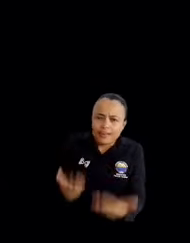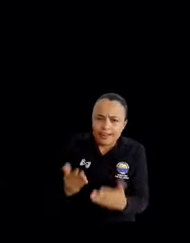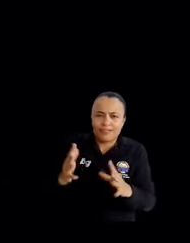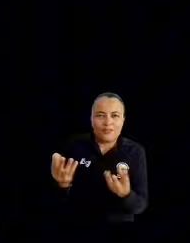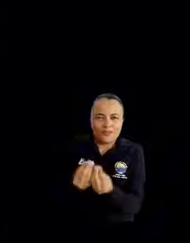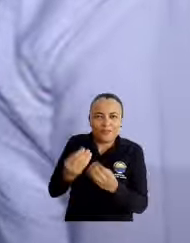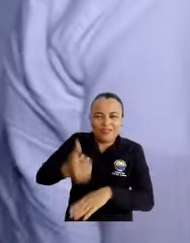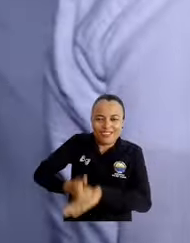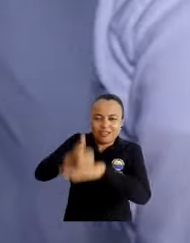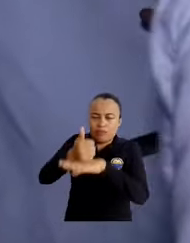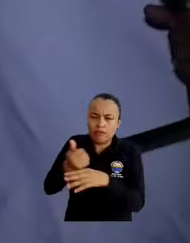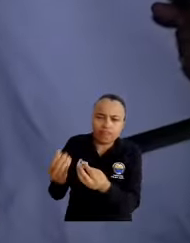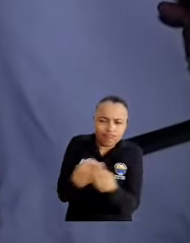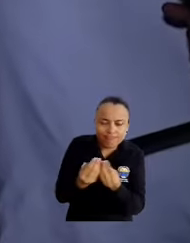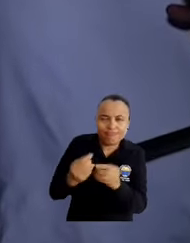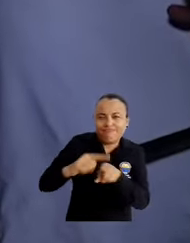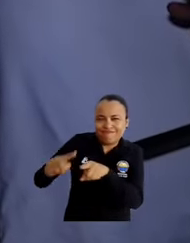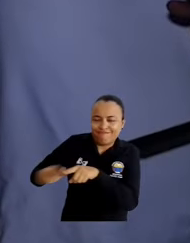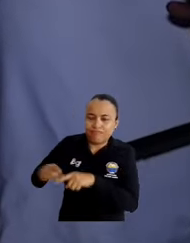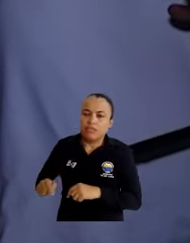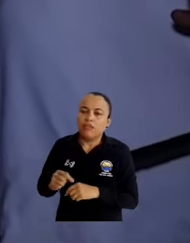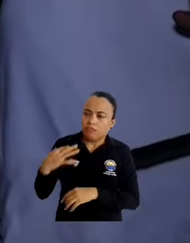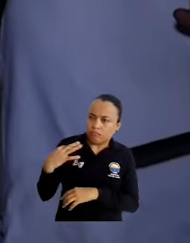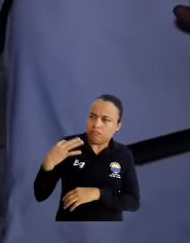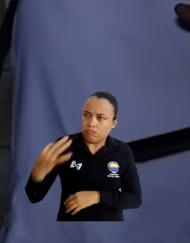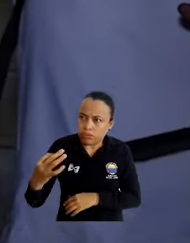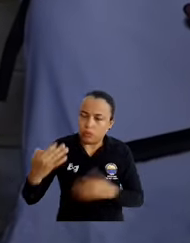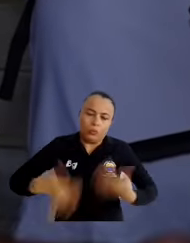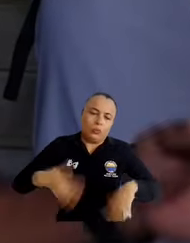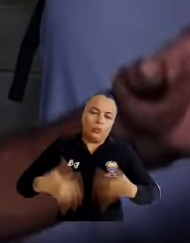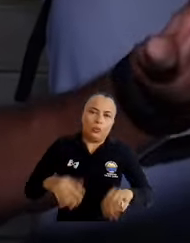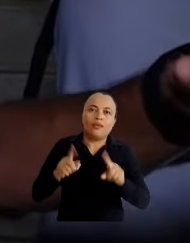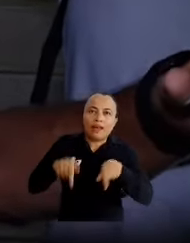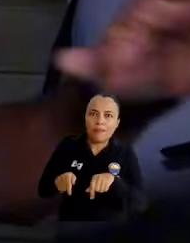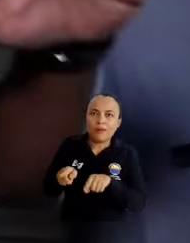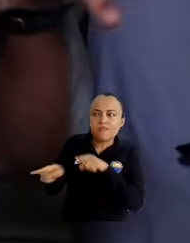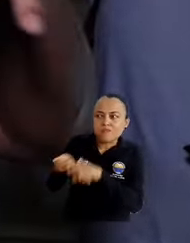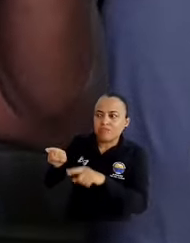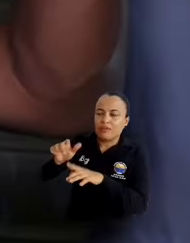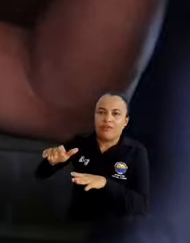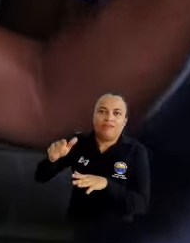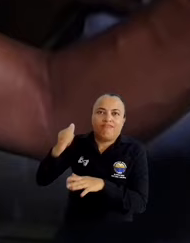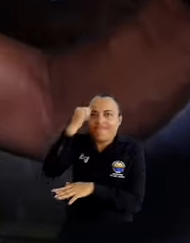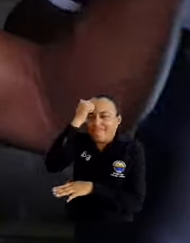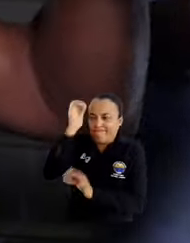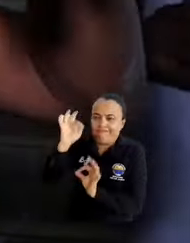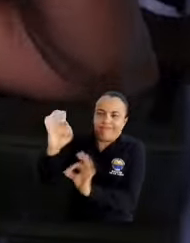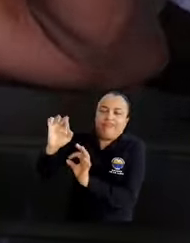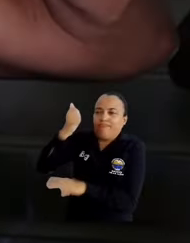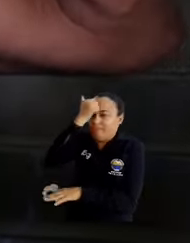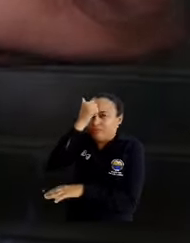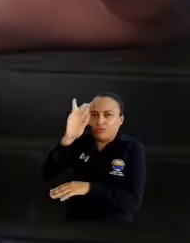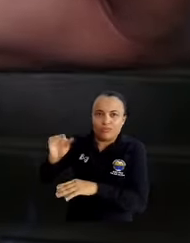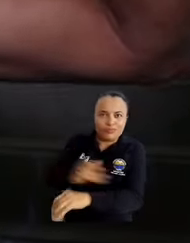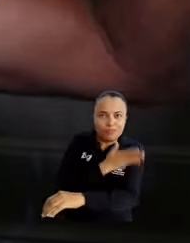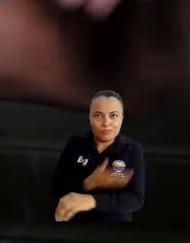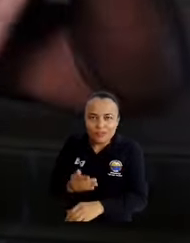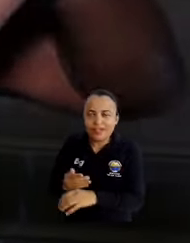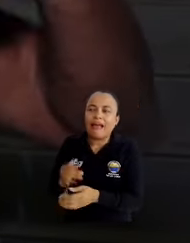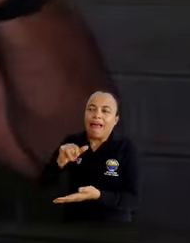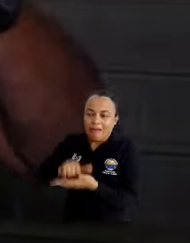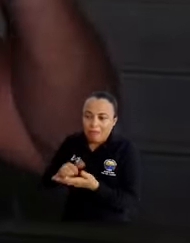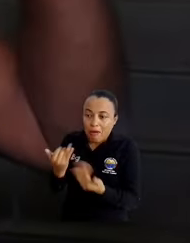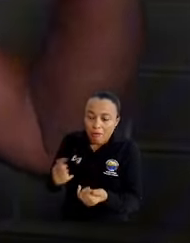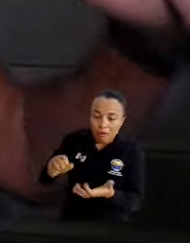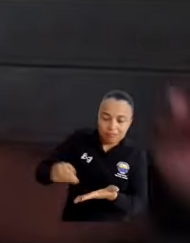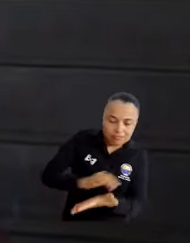todo el equipo de trabajo. Muy honrado por haber sido uno de los elegidos y sobre todo por haber estado acompañado de esos grandes maestros que son quienes hicieron la base de toda